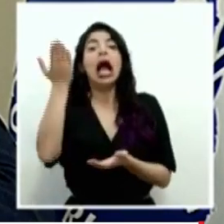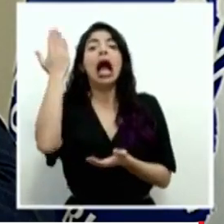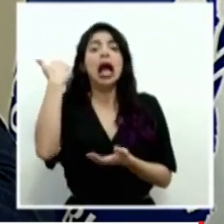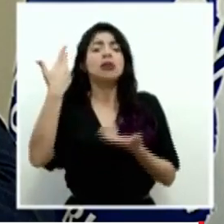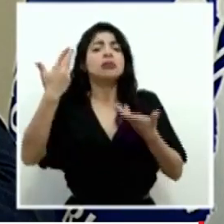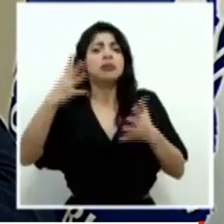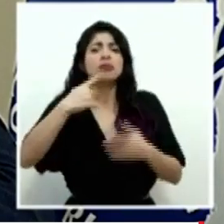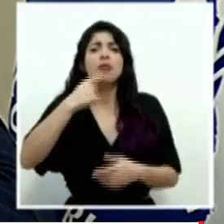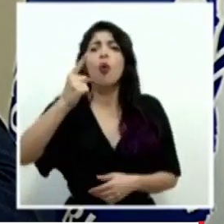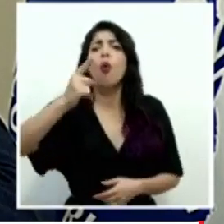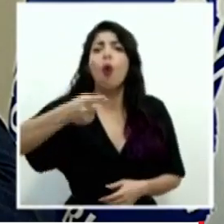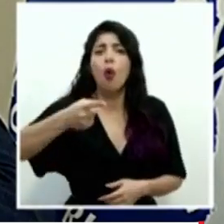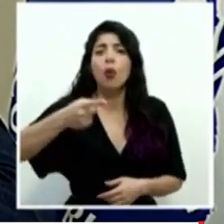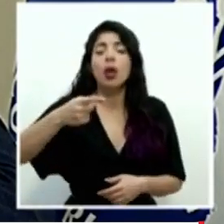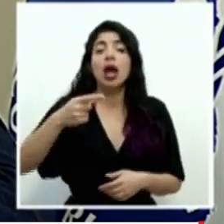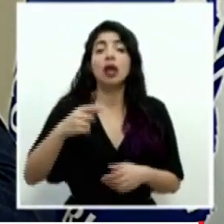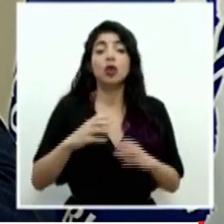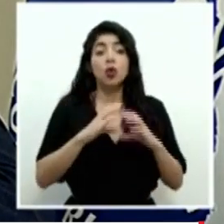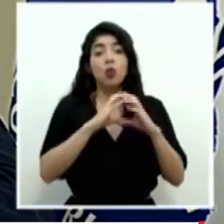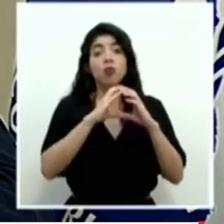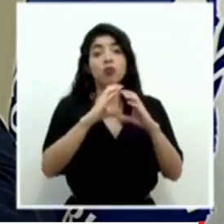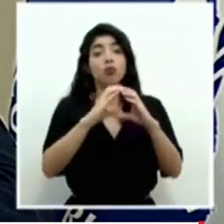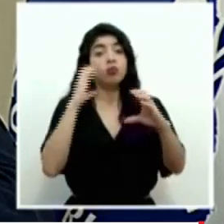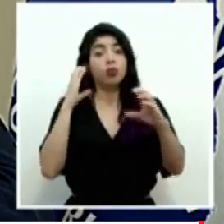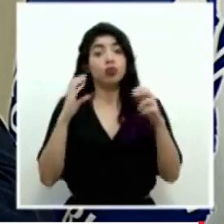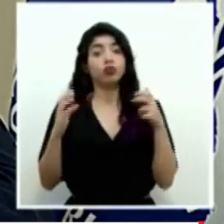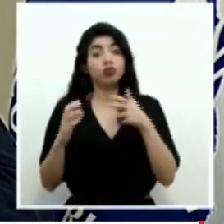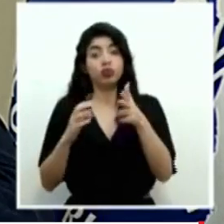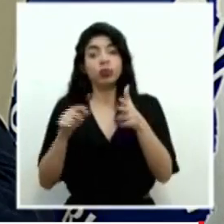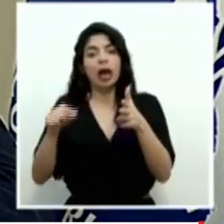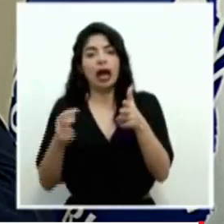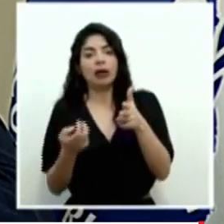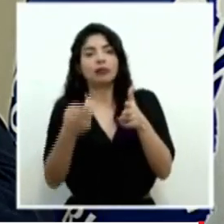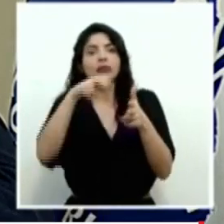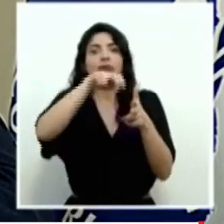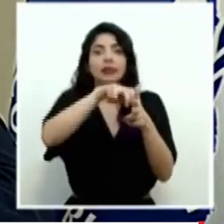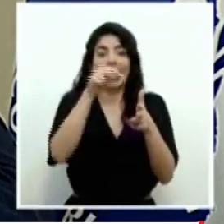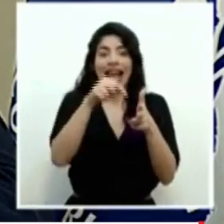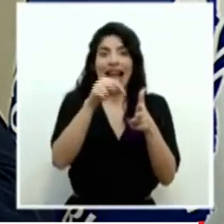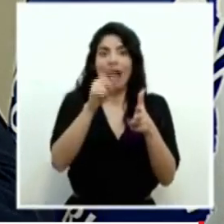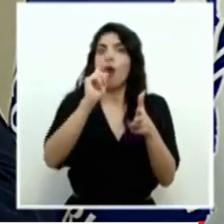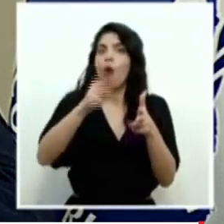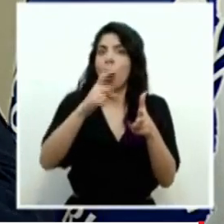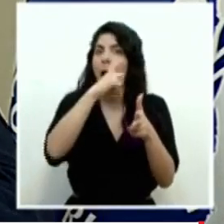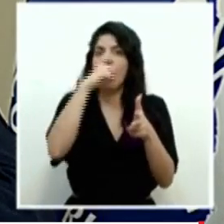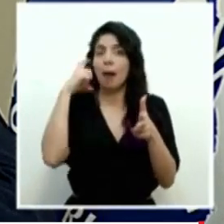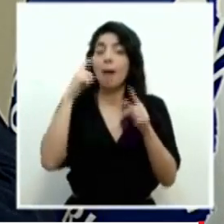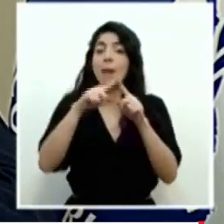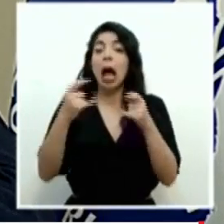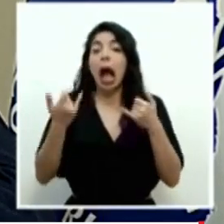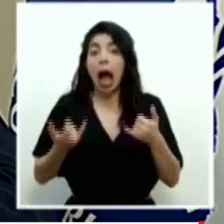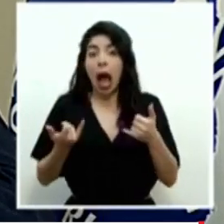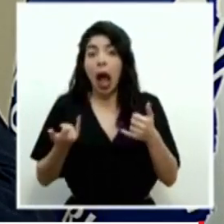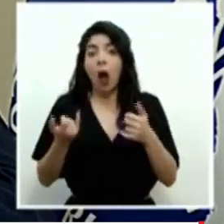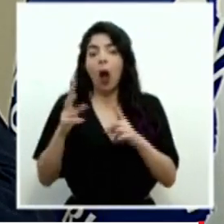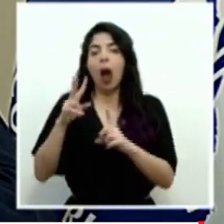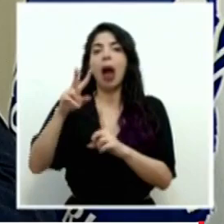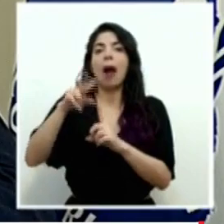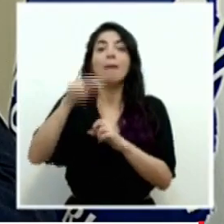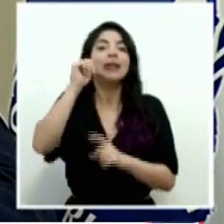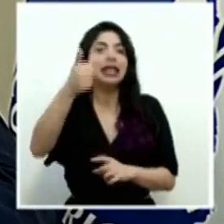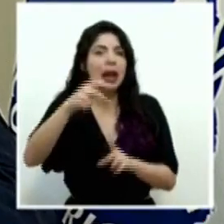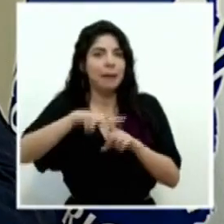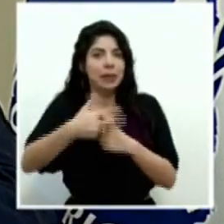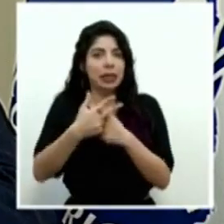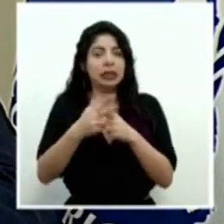consideraba obligatorio el uso dentro de la unidad de transporte colectiva, pero a partir ya de